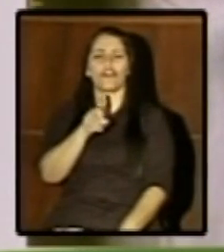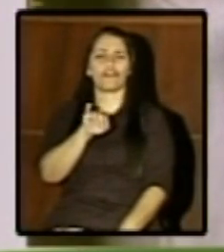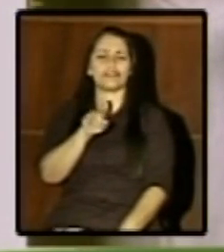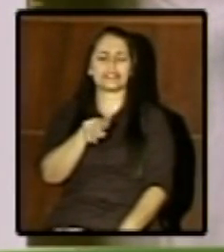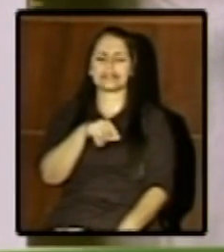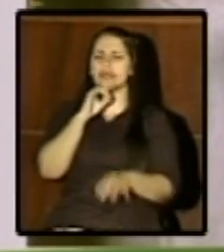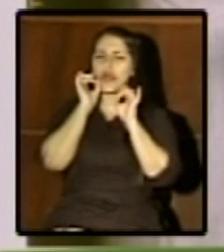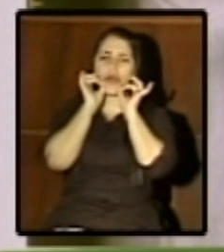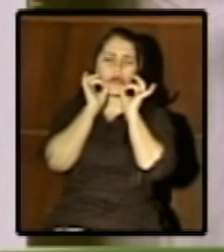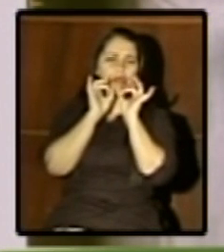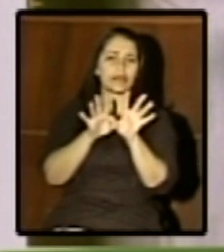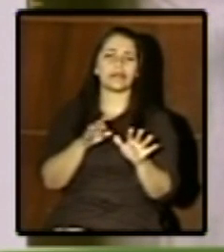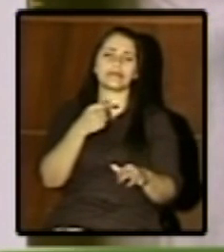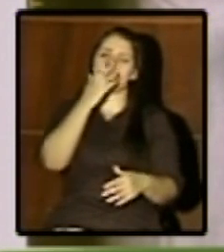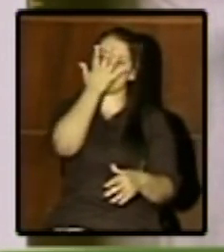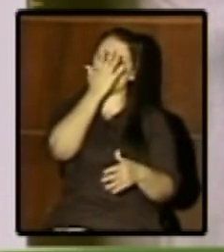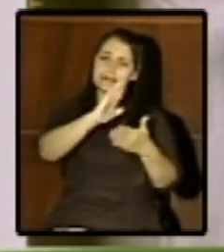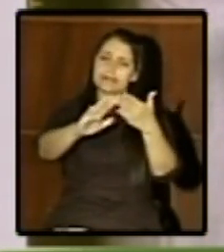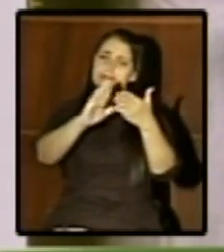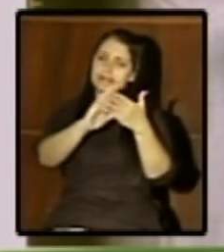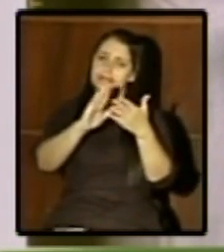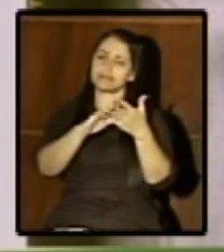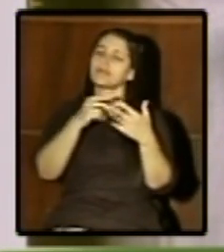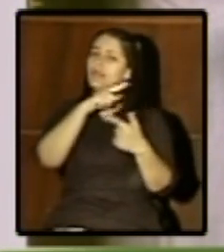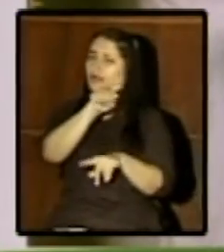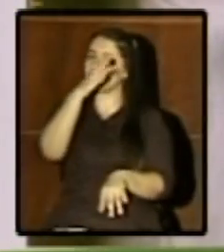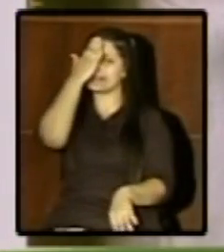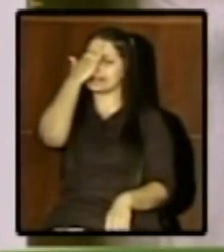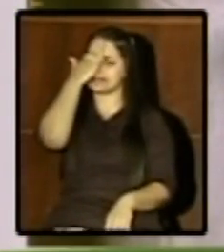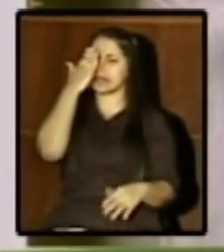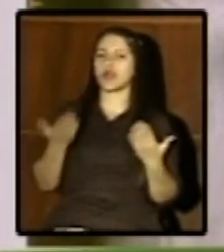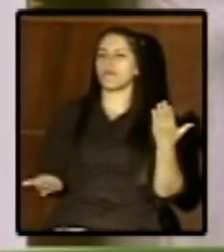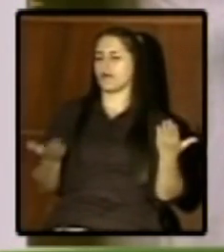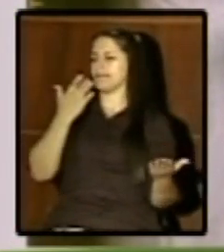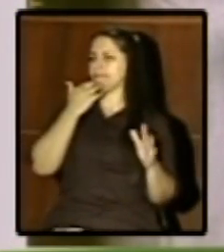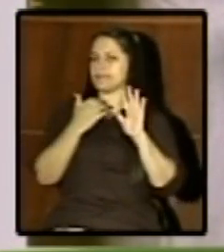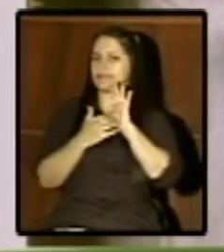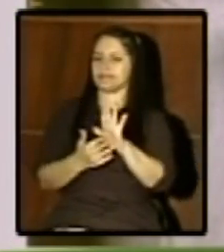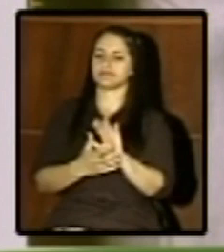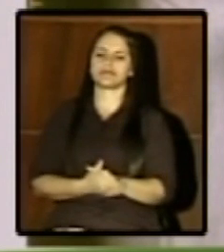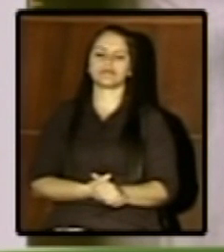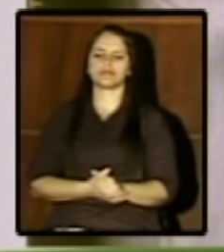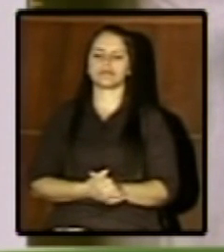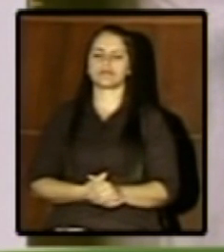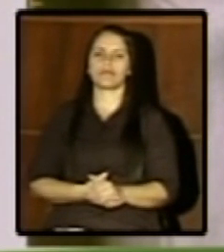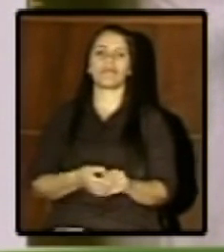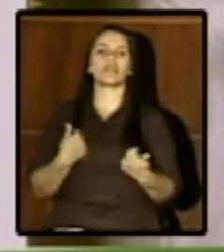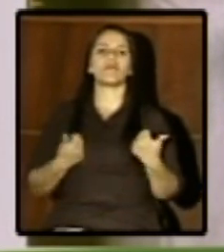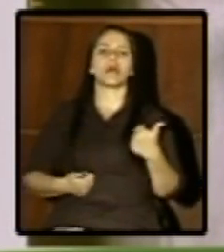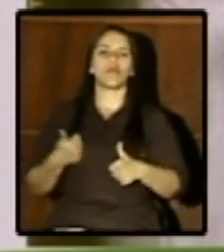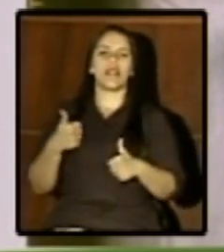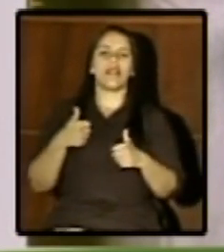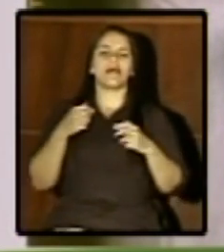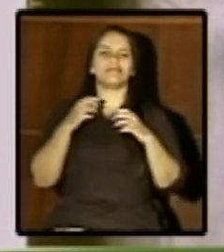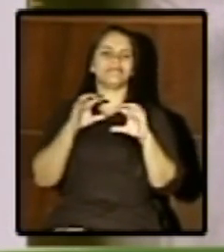lo que se recurre en los casos de artrosis, esto aplica para otras articulaciones, pues me disculpan, pero es como para tener